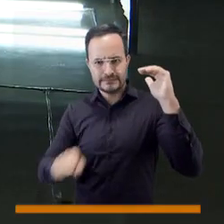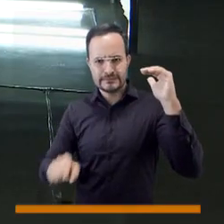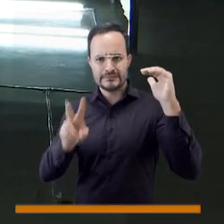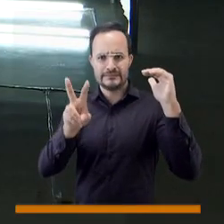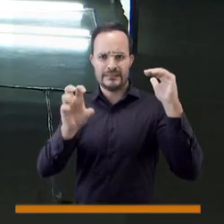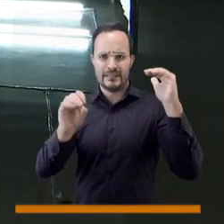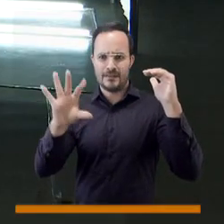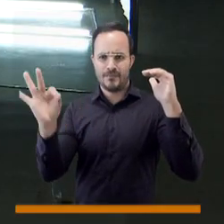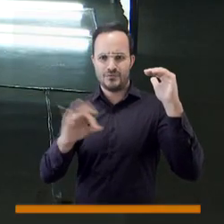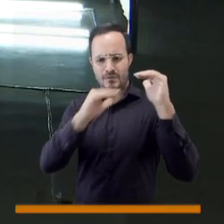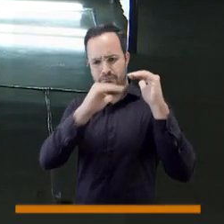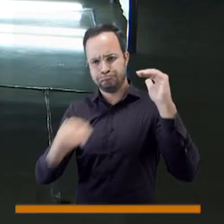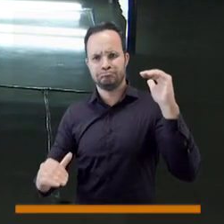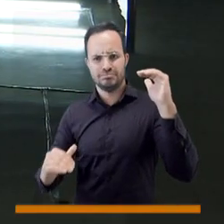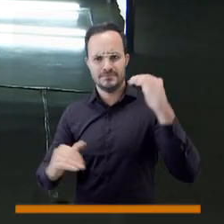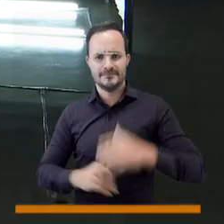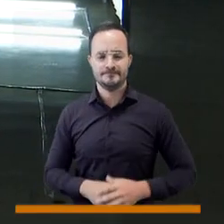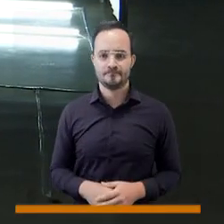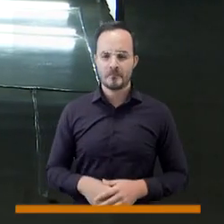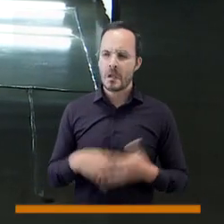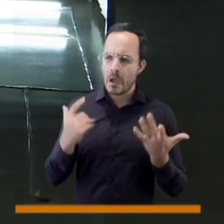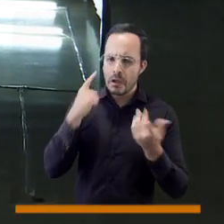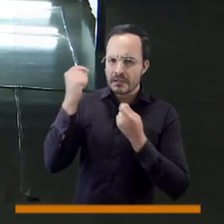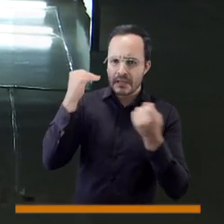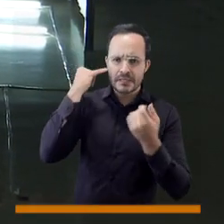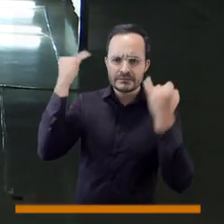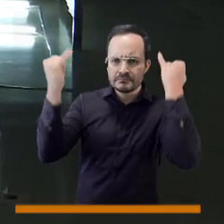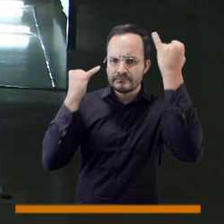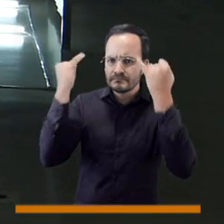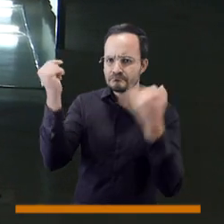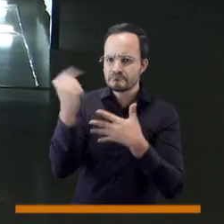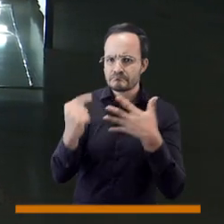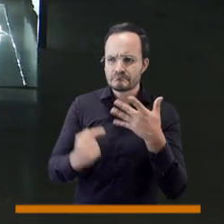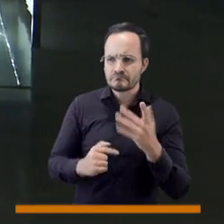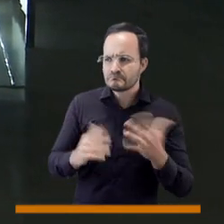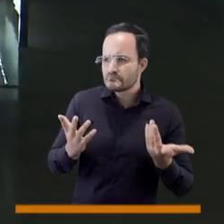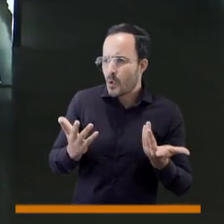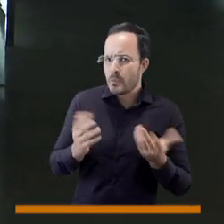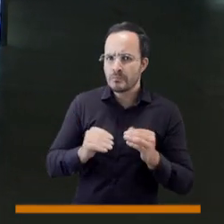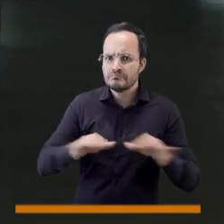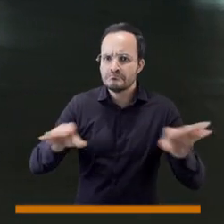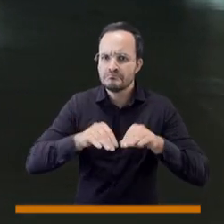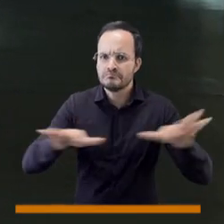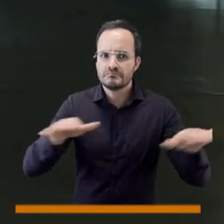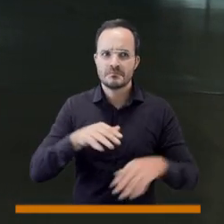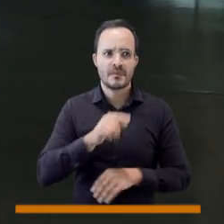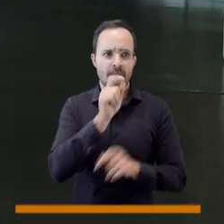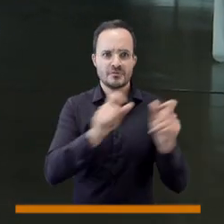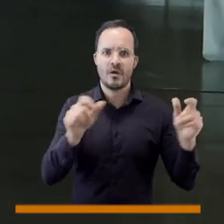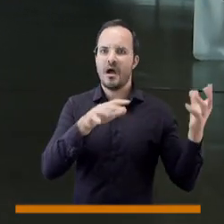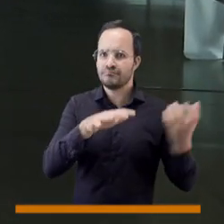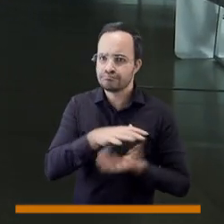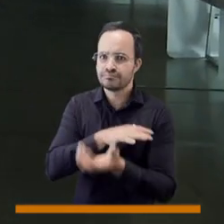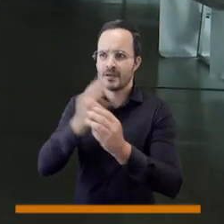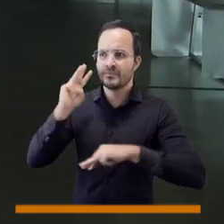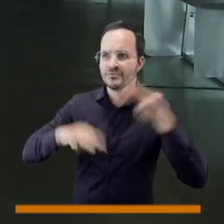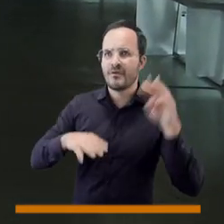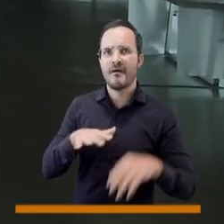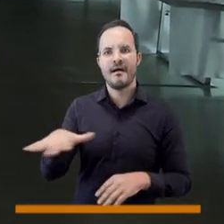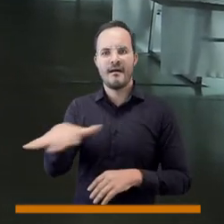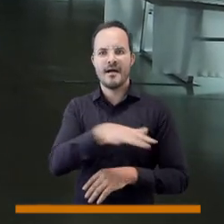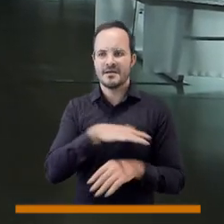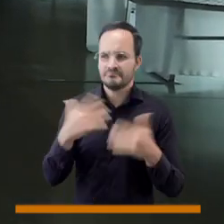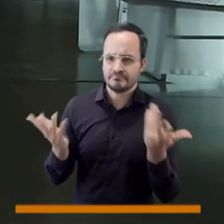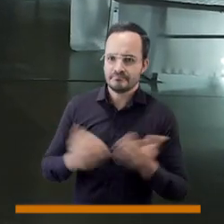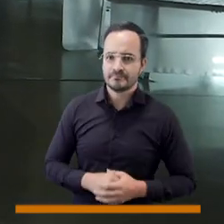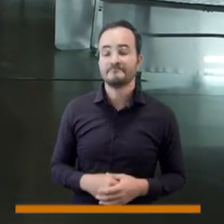70%. Directora, cuéntenos cuáles han sido esas estrategias que han venido trabajando para que más personas vengan a este museo. Bueno, luego